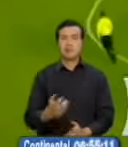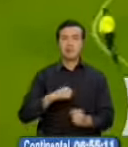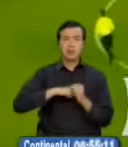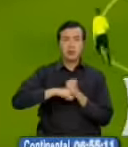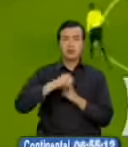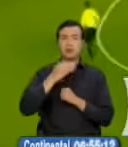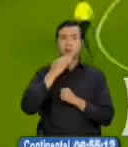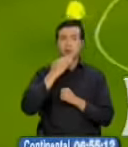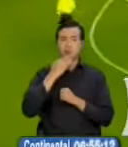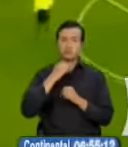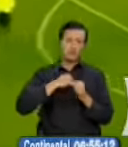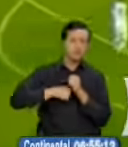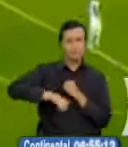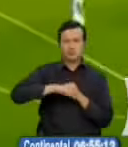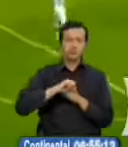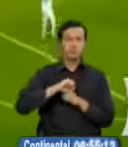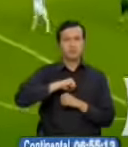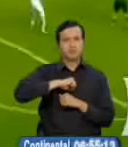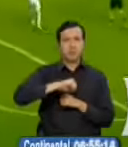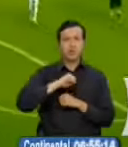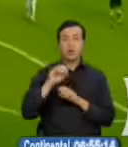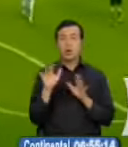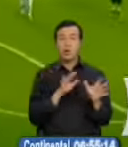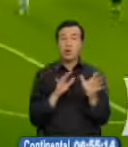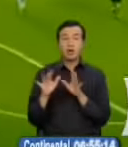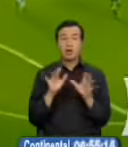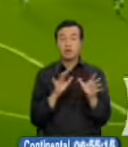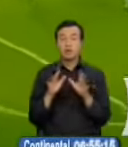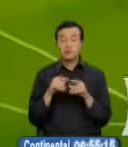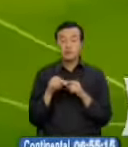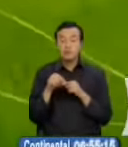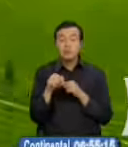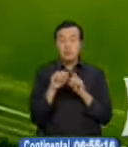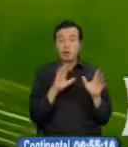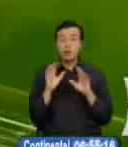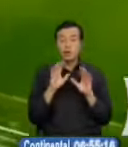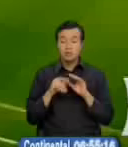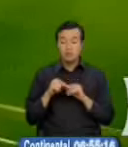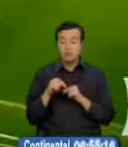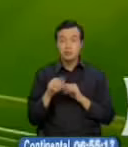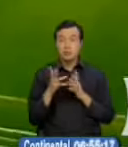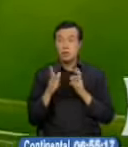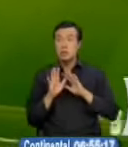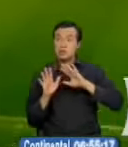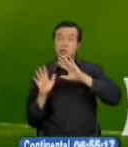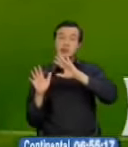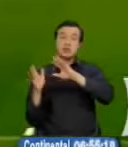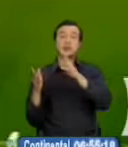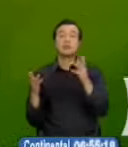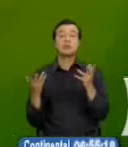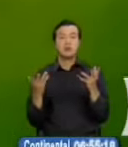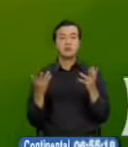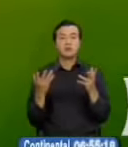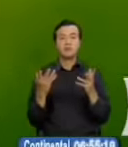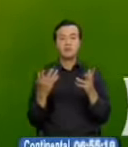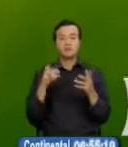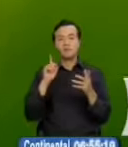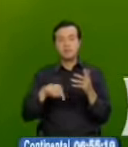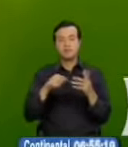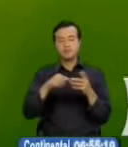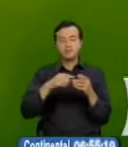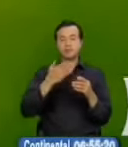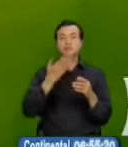un enganche hacia adentro. Sale el portero para tratar de rechazar la pelota y le quedaba el rebote